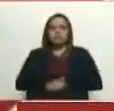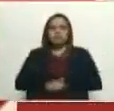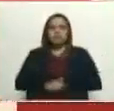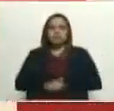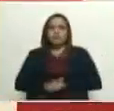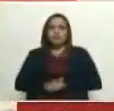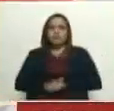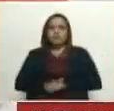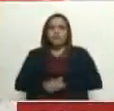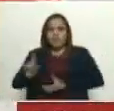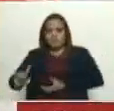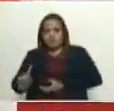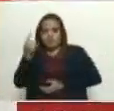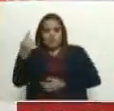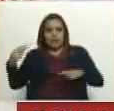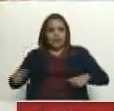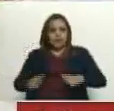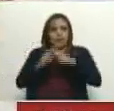Y en este primer encuentro